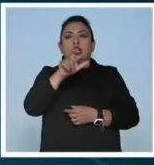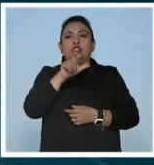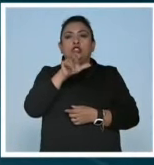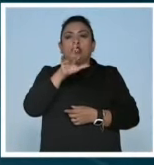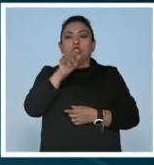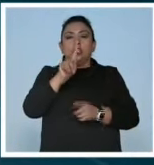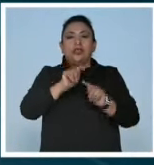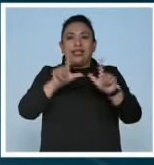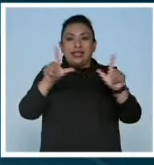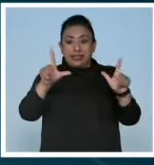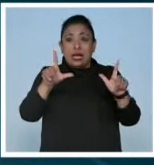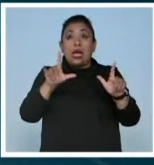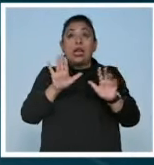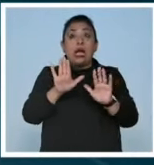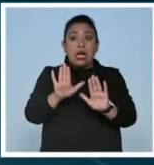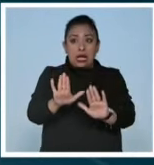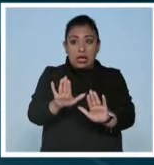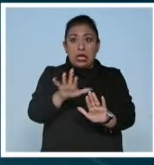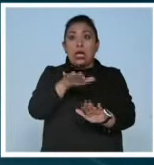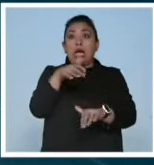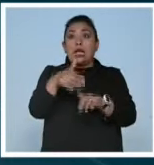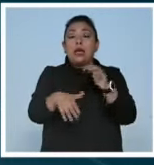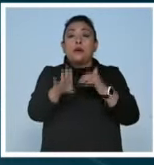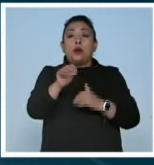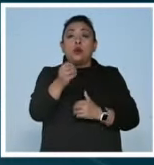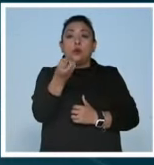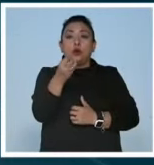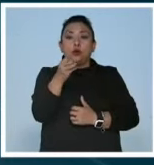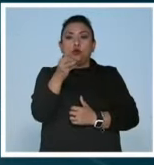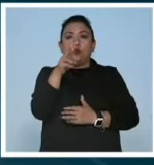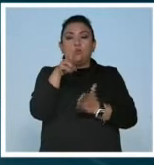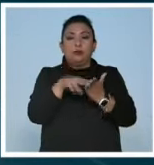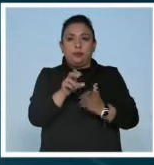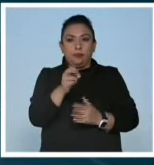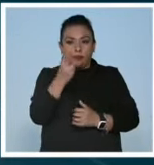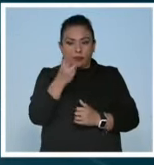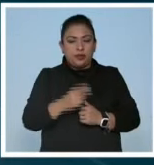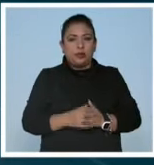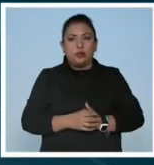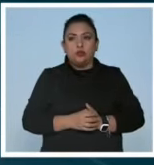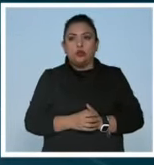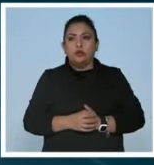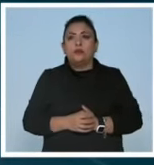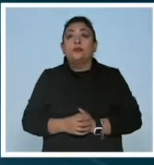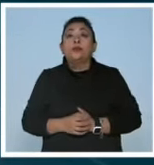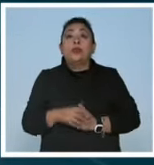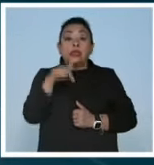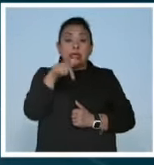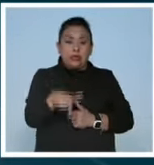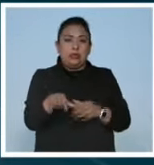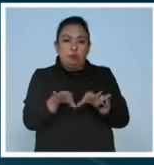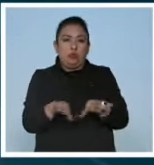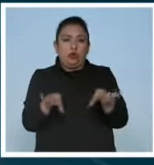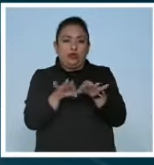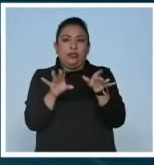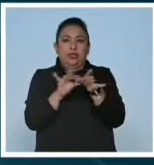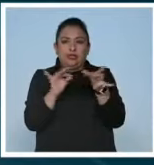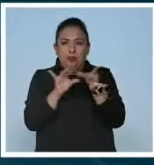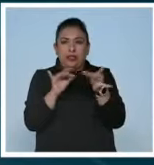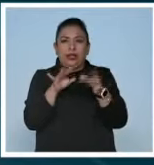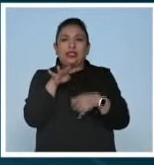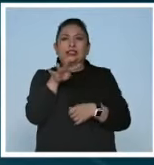de Tlaxcala y permanecerá ahí hasta el 9 de octubre de este año. También aquí es muy importante mencionar que de